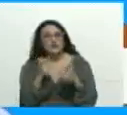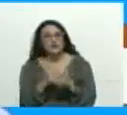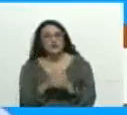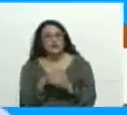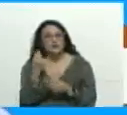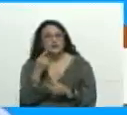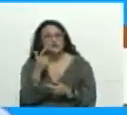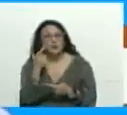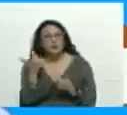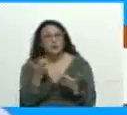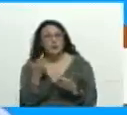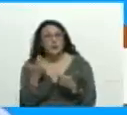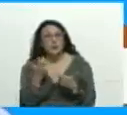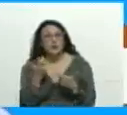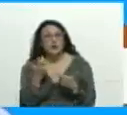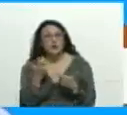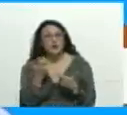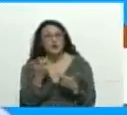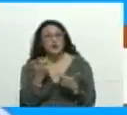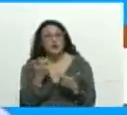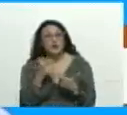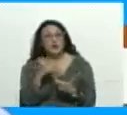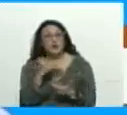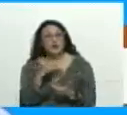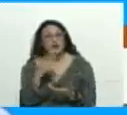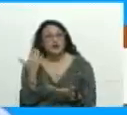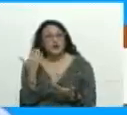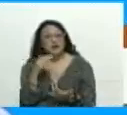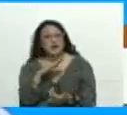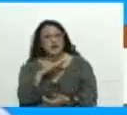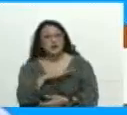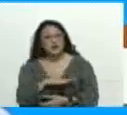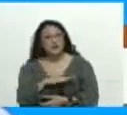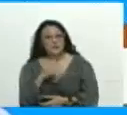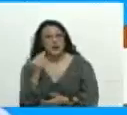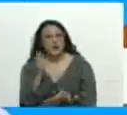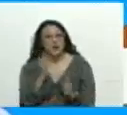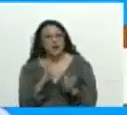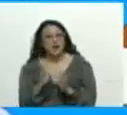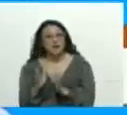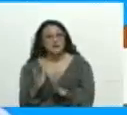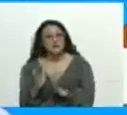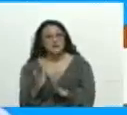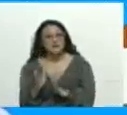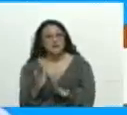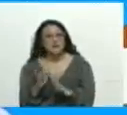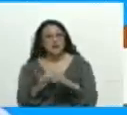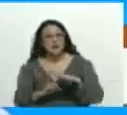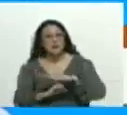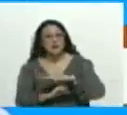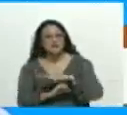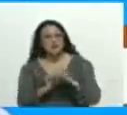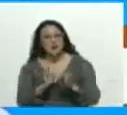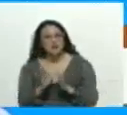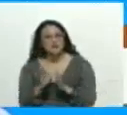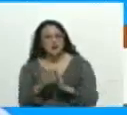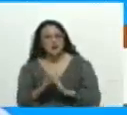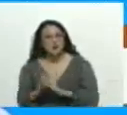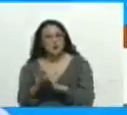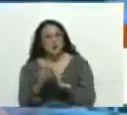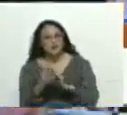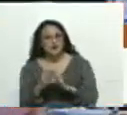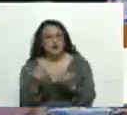creo que la búsqueda está estuvo está y estará en la organización de la base en la organización comunitaria